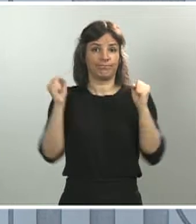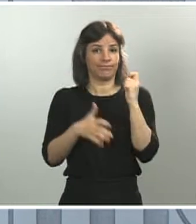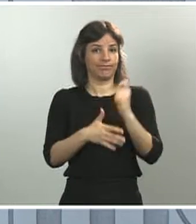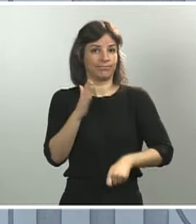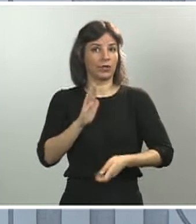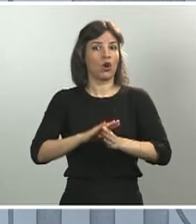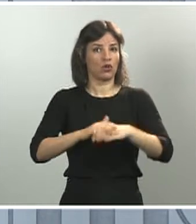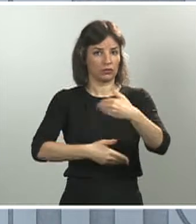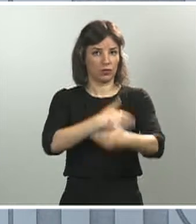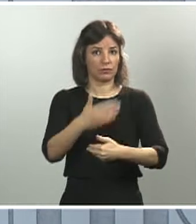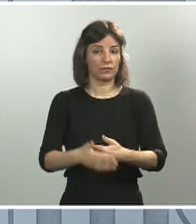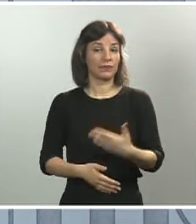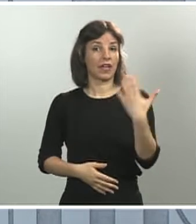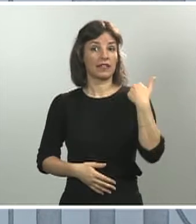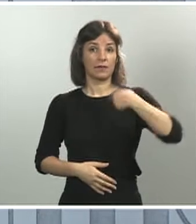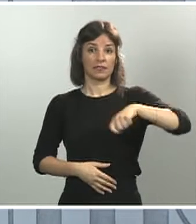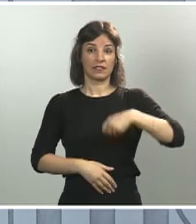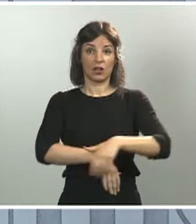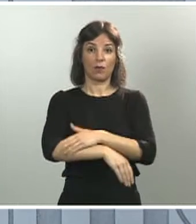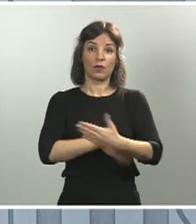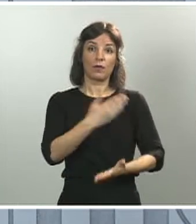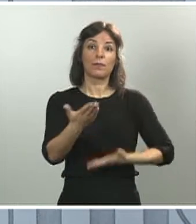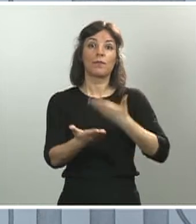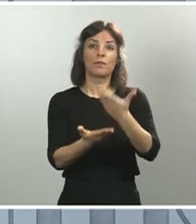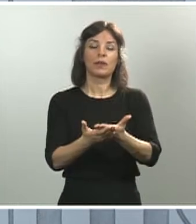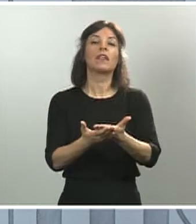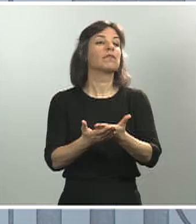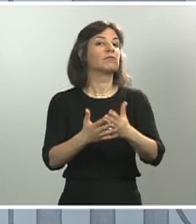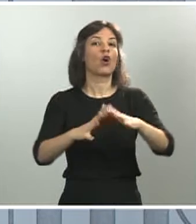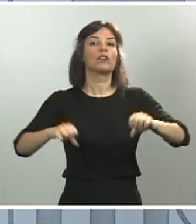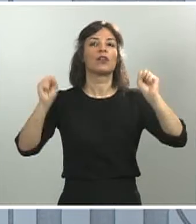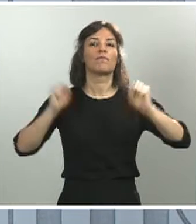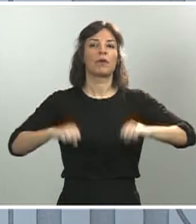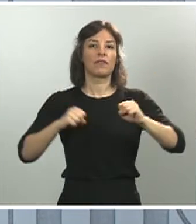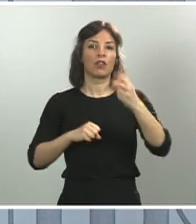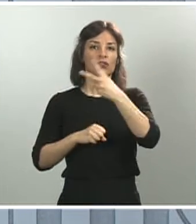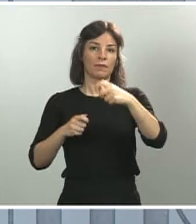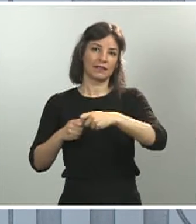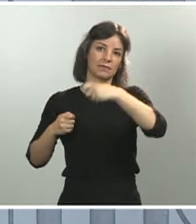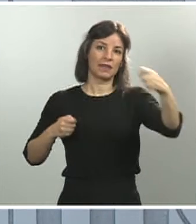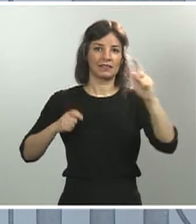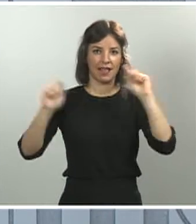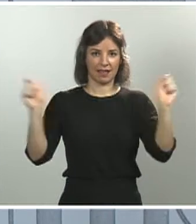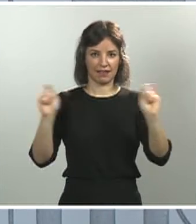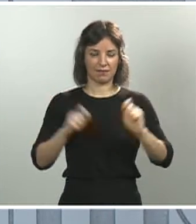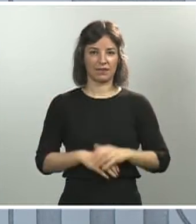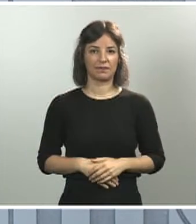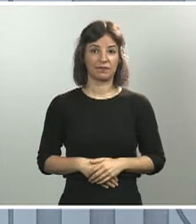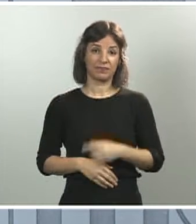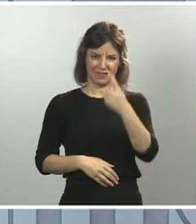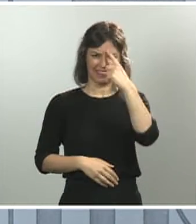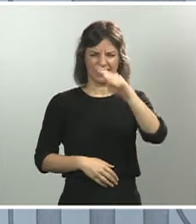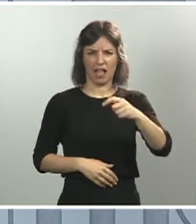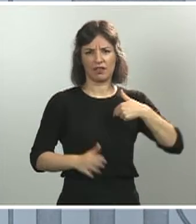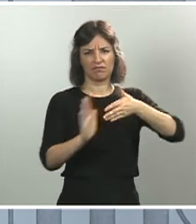y obtuvo la aprobación del Congreso para prolongar durante 15 días más el estado de alarma. Saben ustedes, porque también lo hemos explicado,